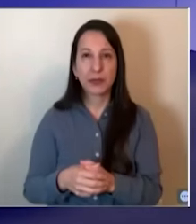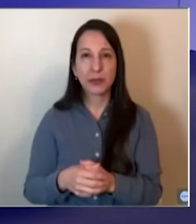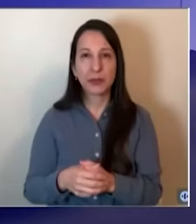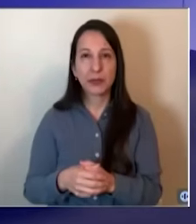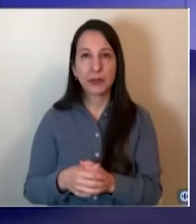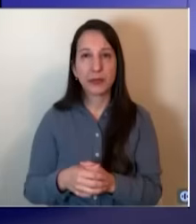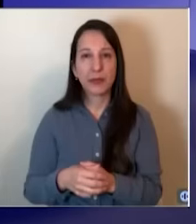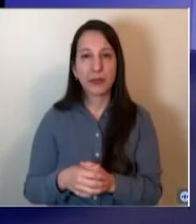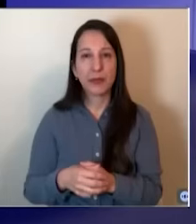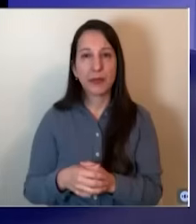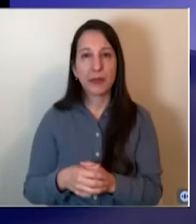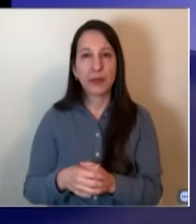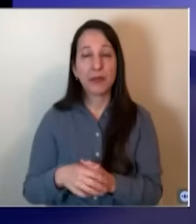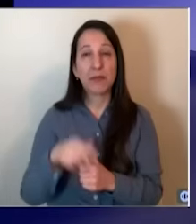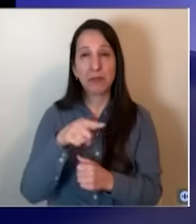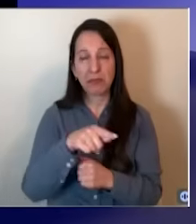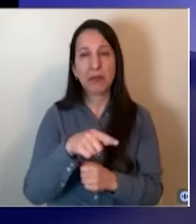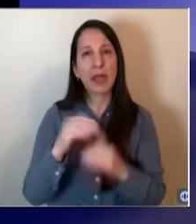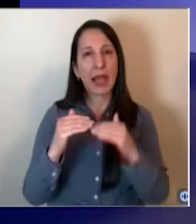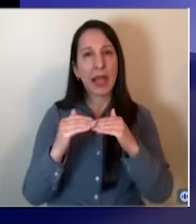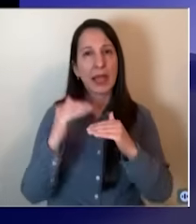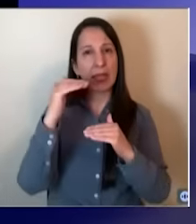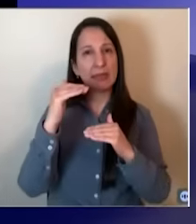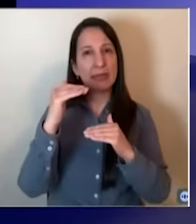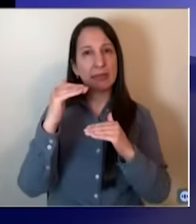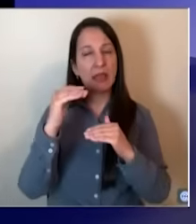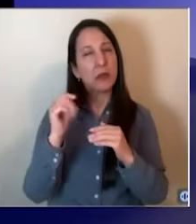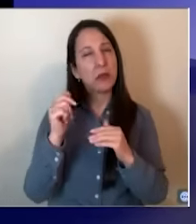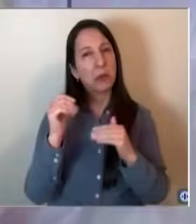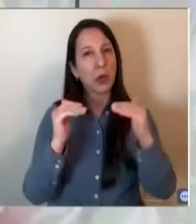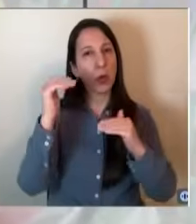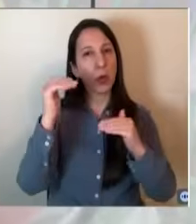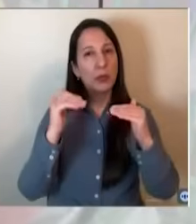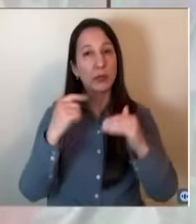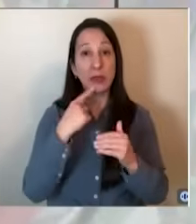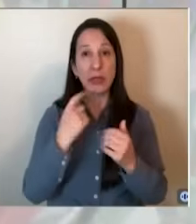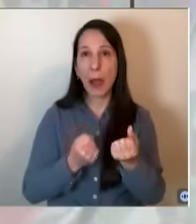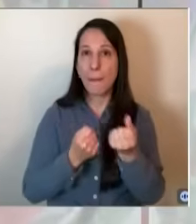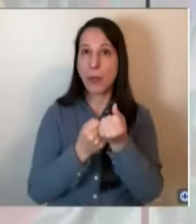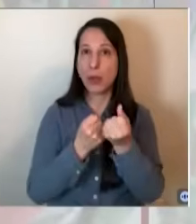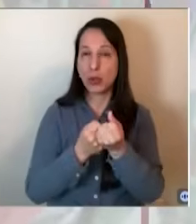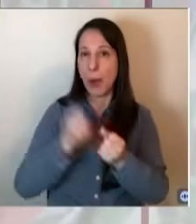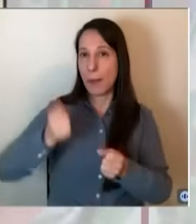También Ahí crece un poco con respecto... Ahí está con lo del apoyo al presidente, dice un